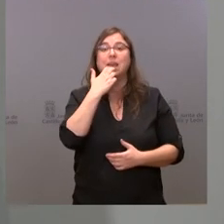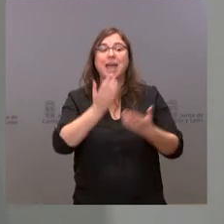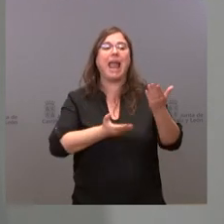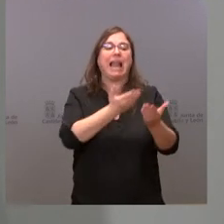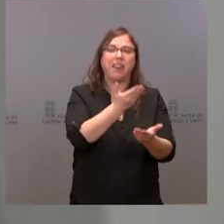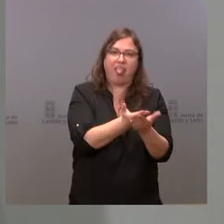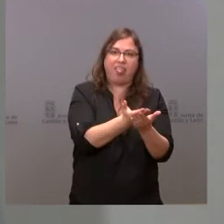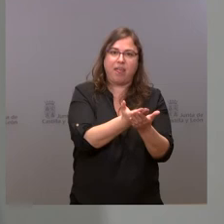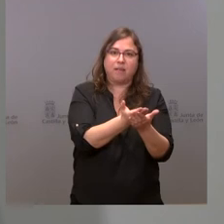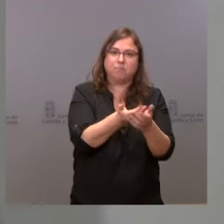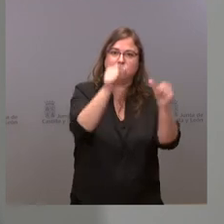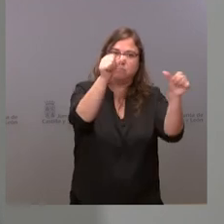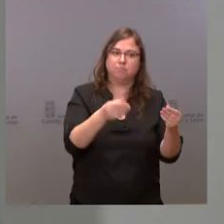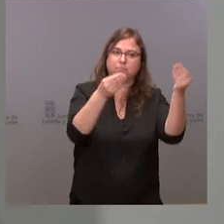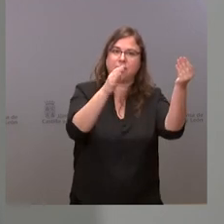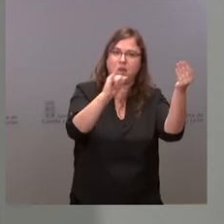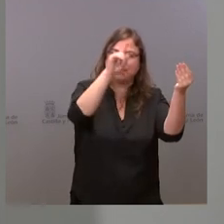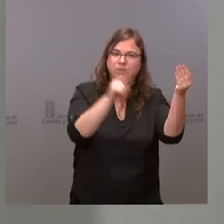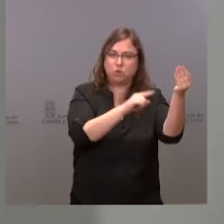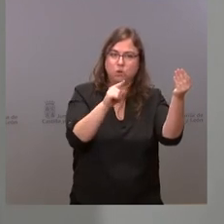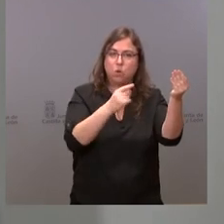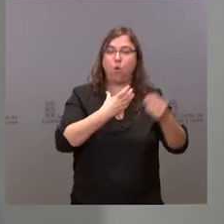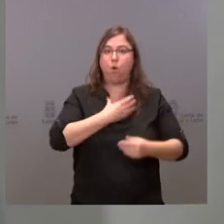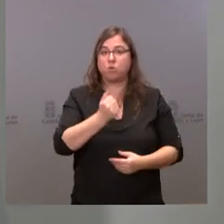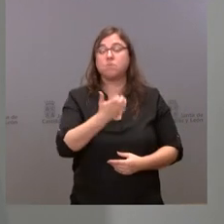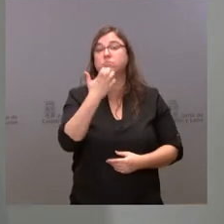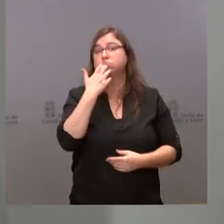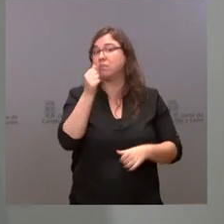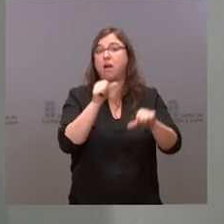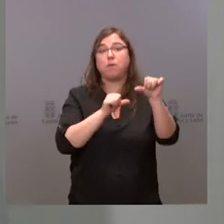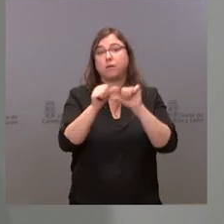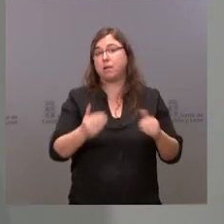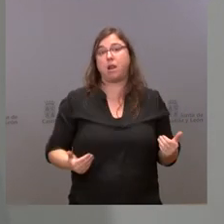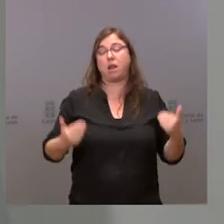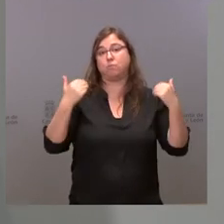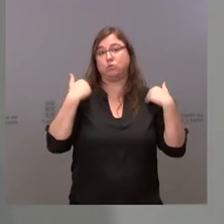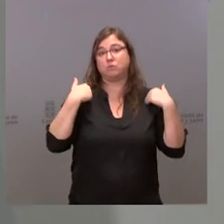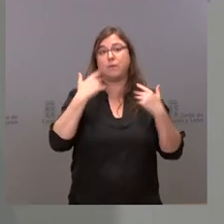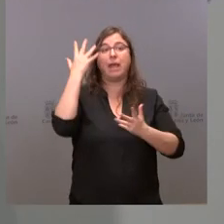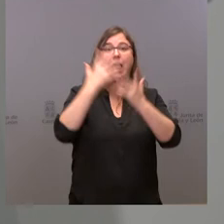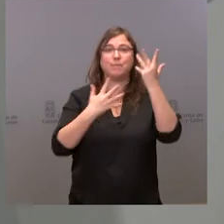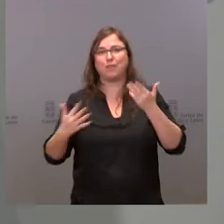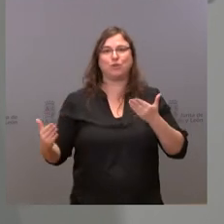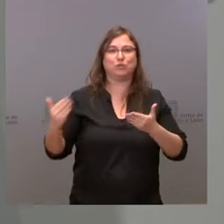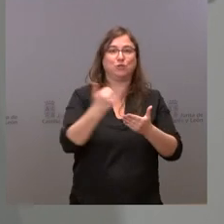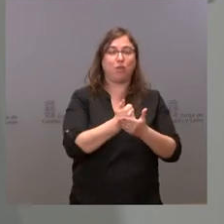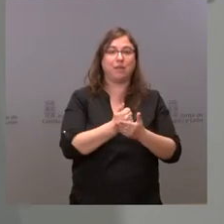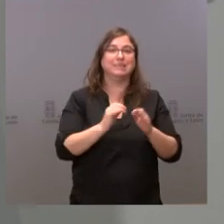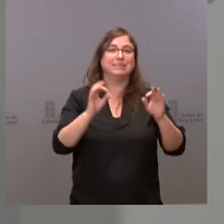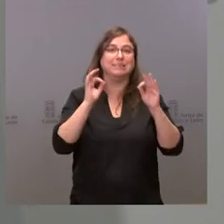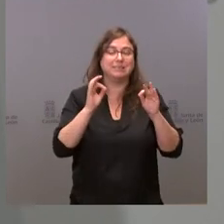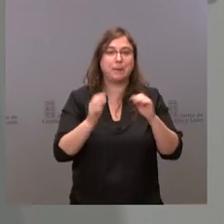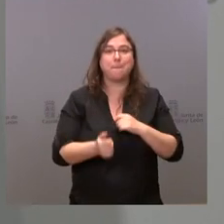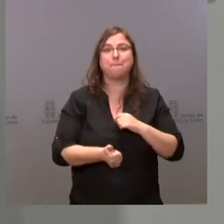actividad y lógicamente a partir de ahí es competencia de todas las administraciones y particularmente de las que más